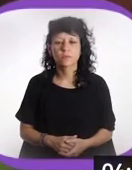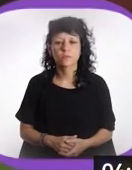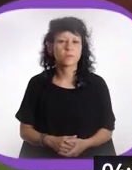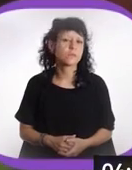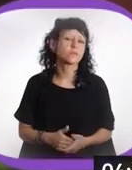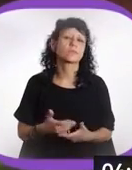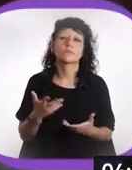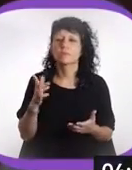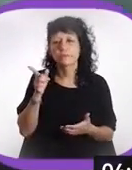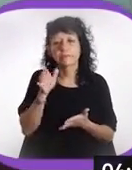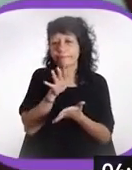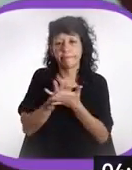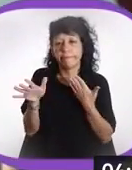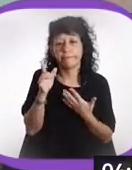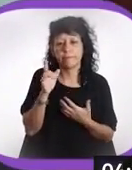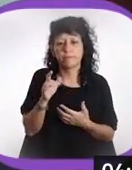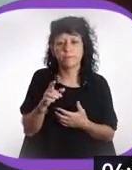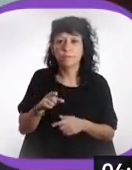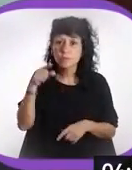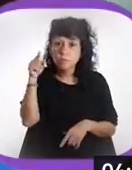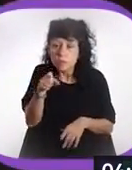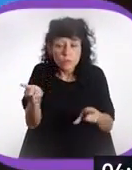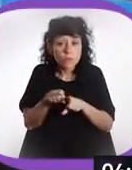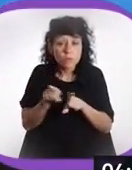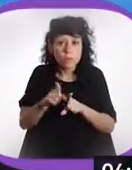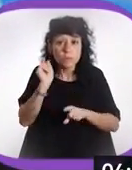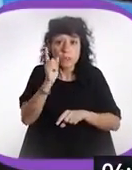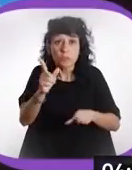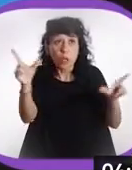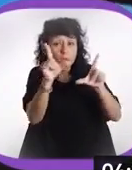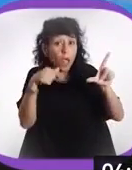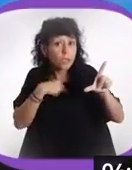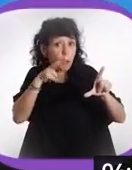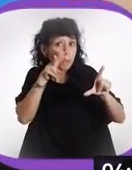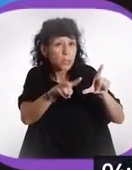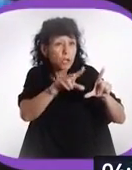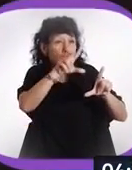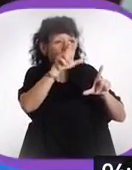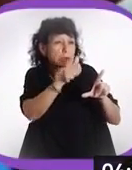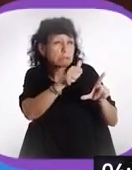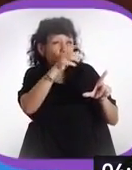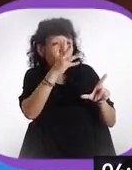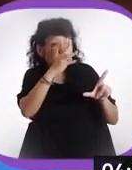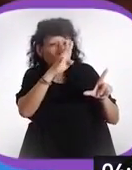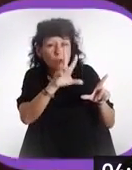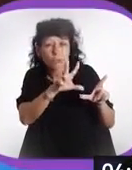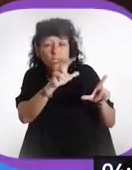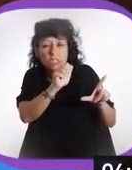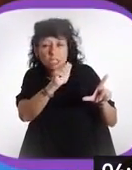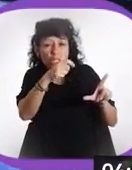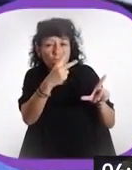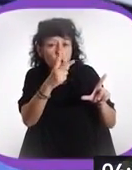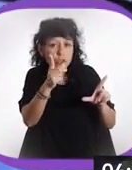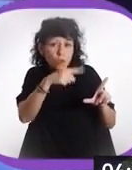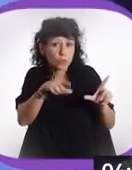Oh, novato. Esto es idéntico a los episodios 34, 51 y 62 de Bladders Quest, todos puestos